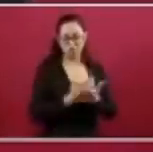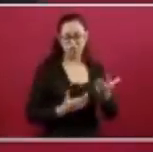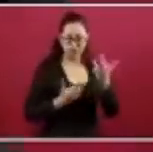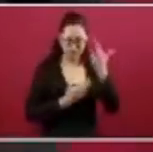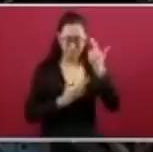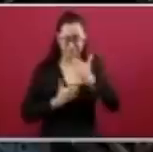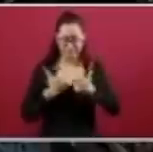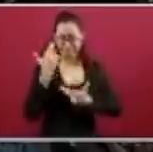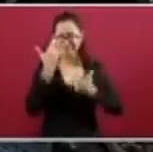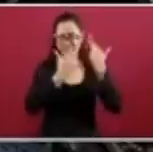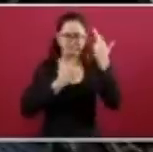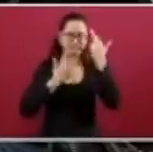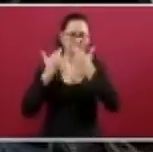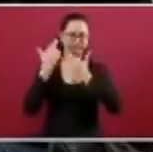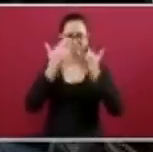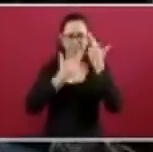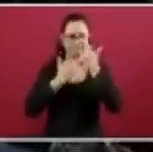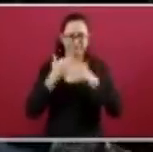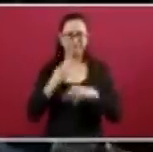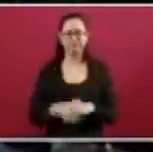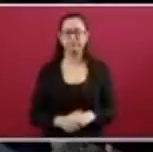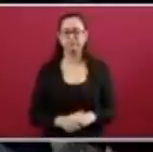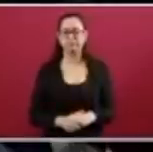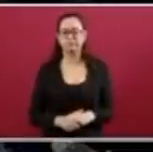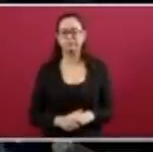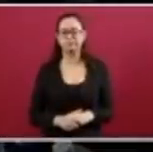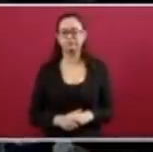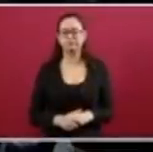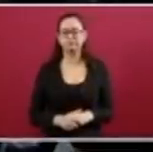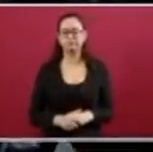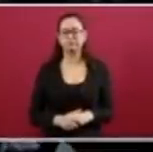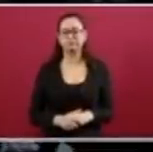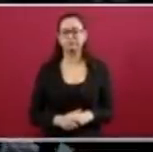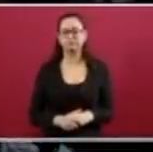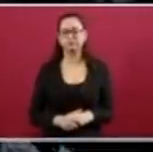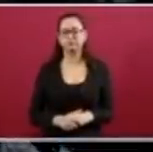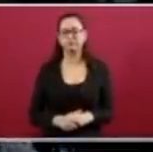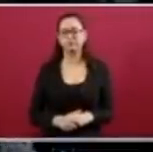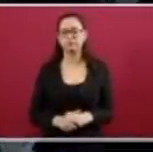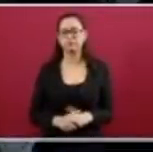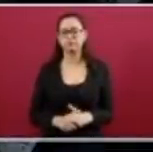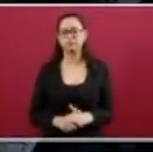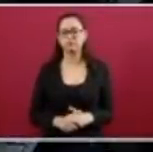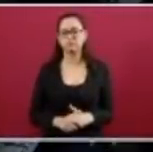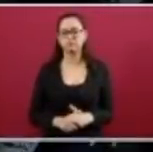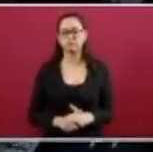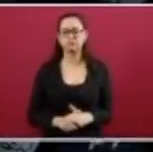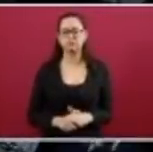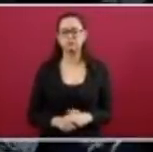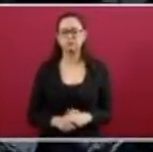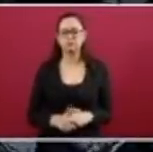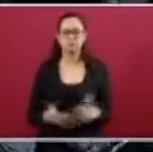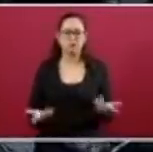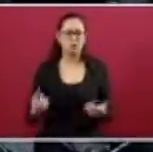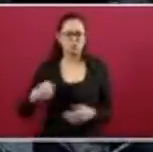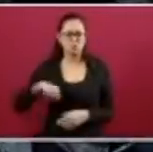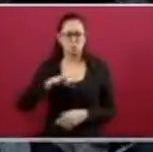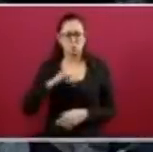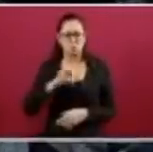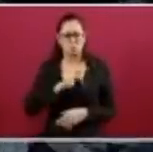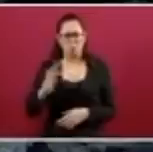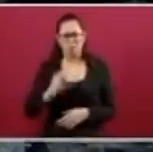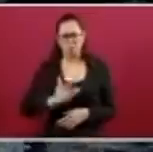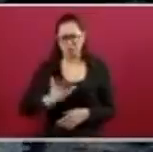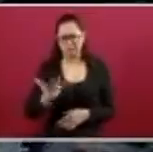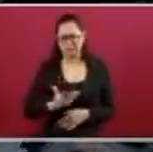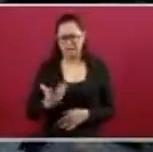cantidades. Sería bueno también, aunque nosotros podríamos hacerlo,